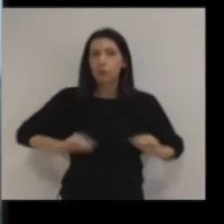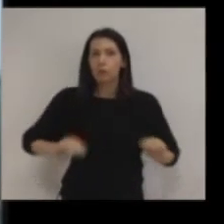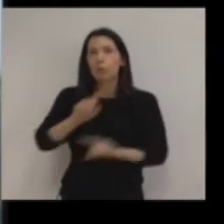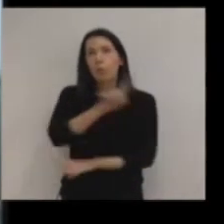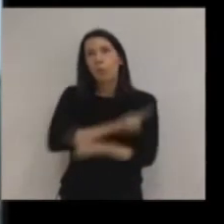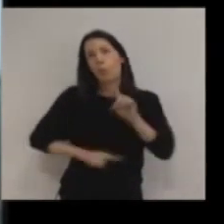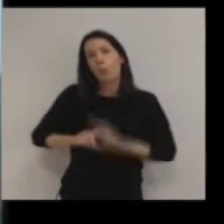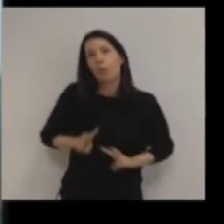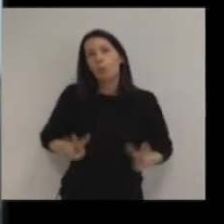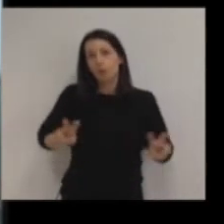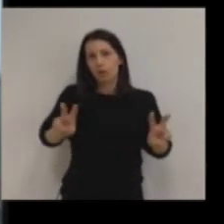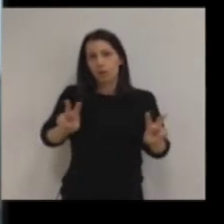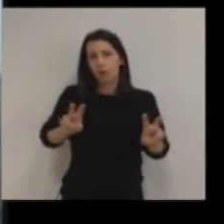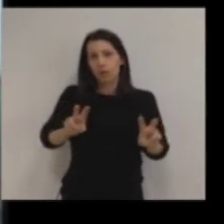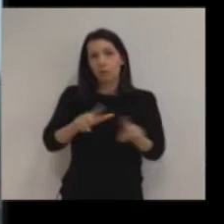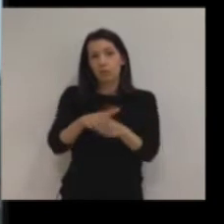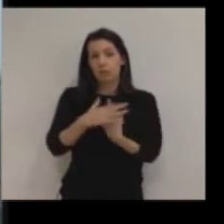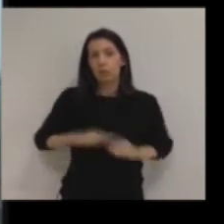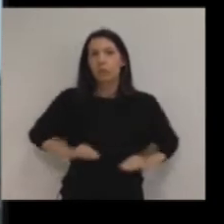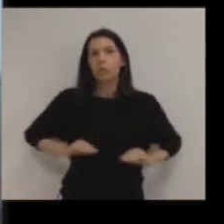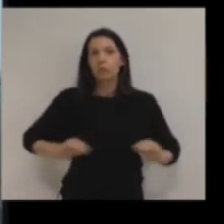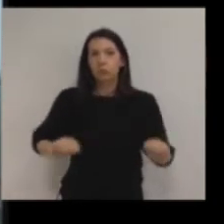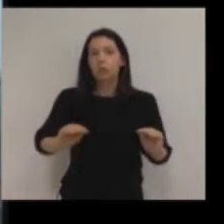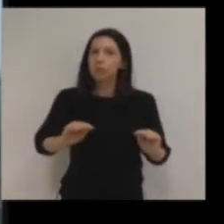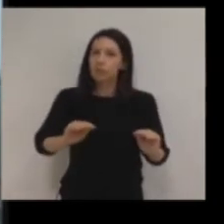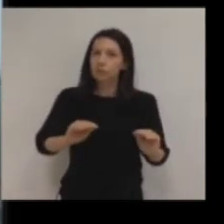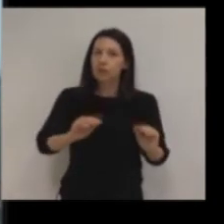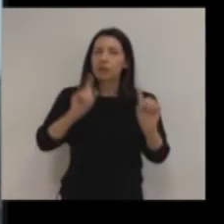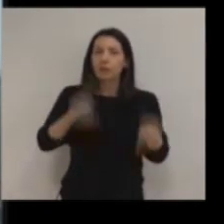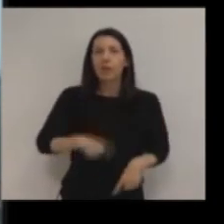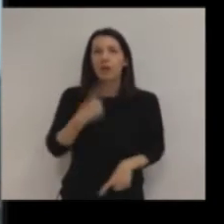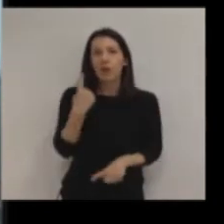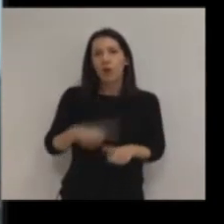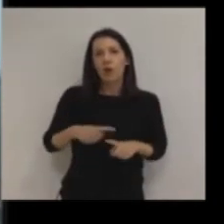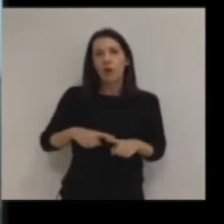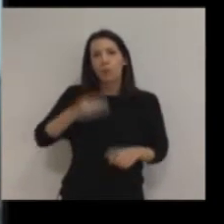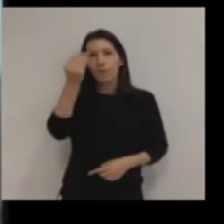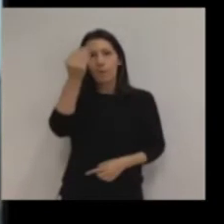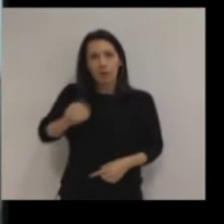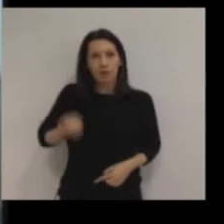problemática, por llamarlo de alguna forma, o esta circunstancia, adquiere algunos matices.